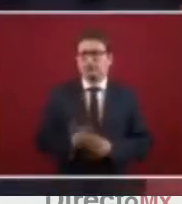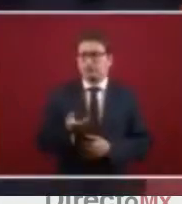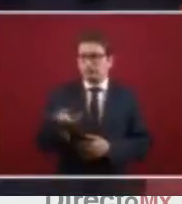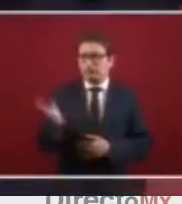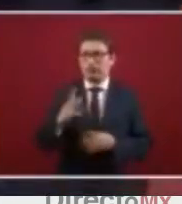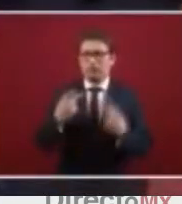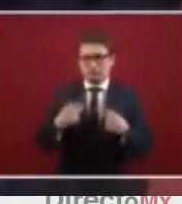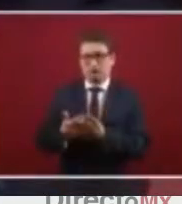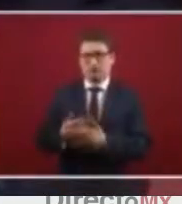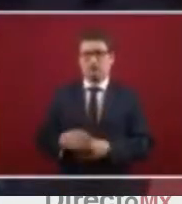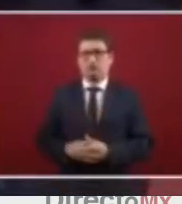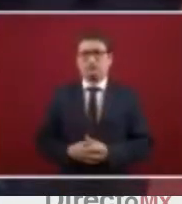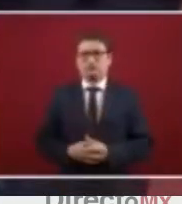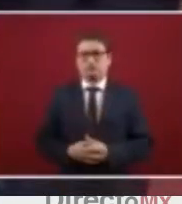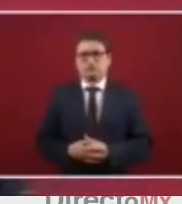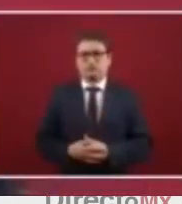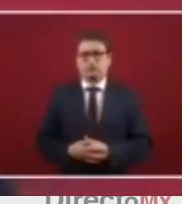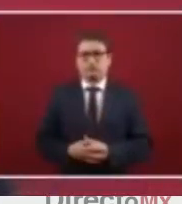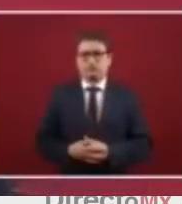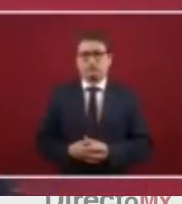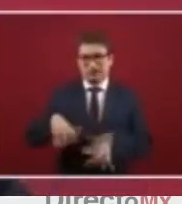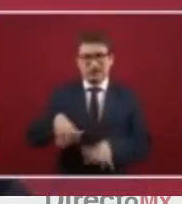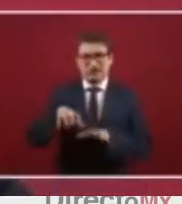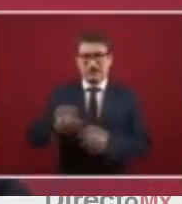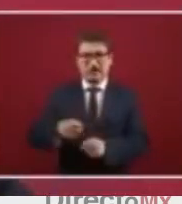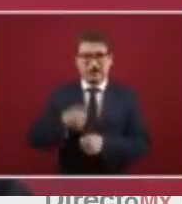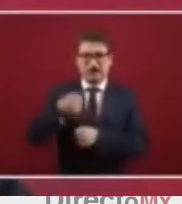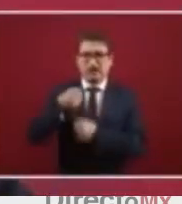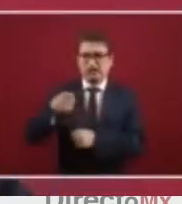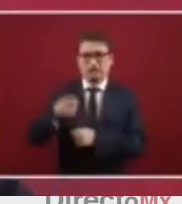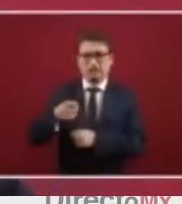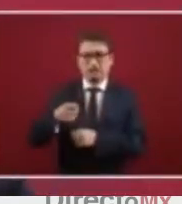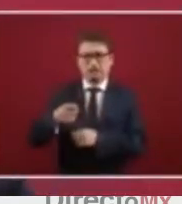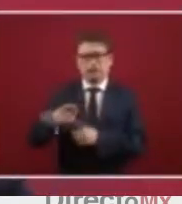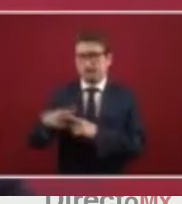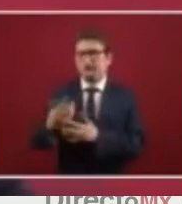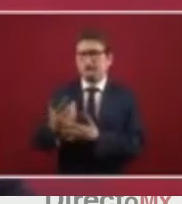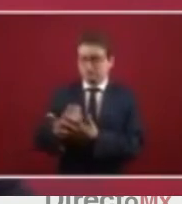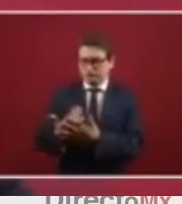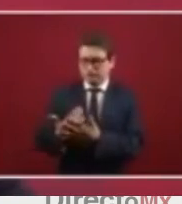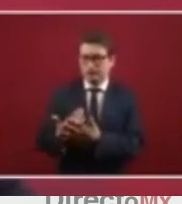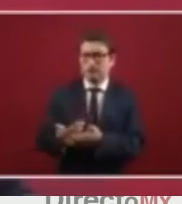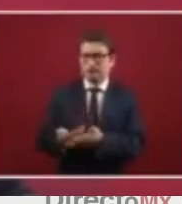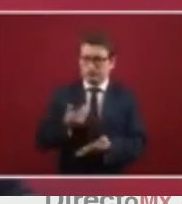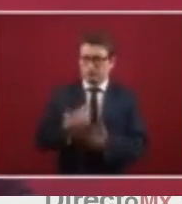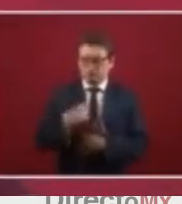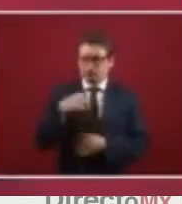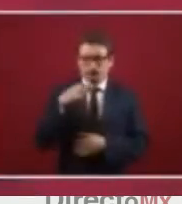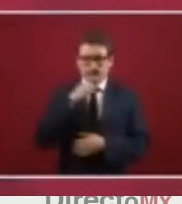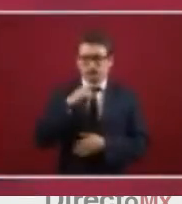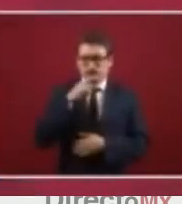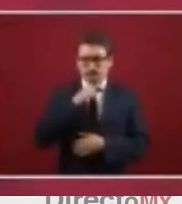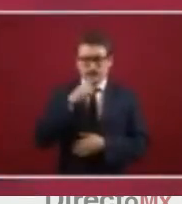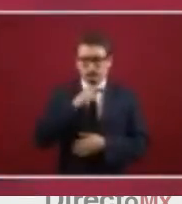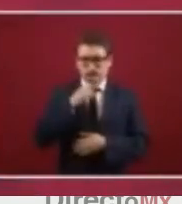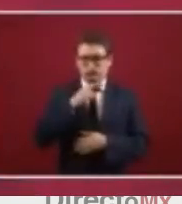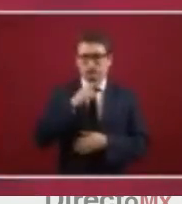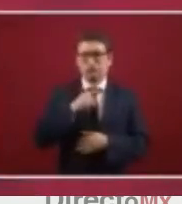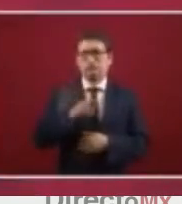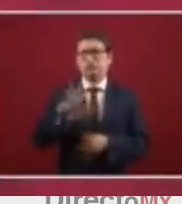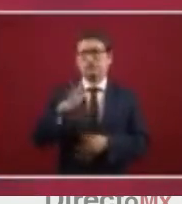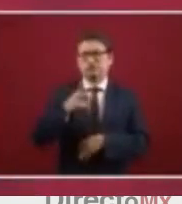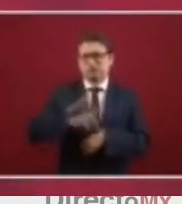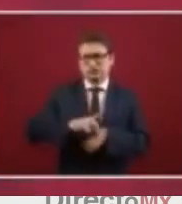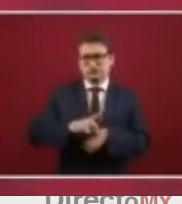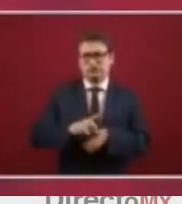que me espere antes de tomar otras medidas que pronto más tardar en diez